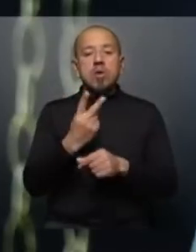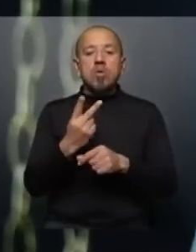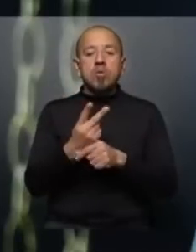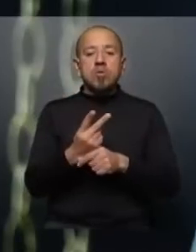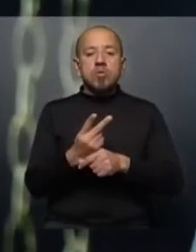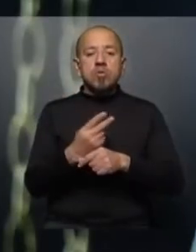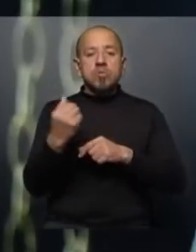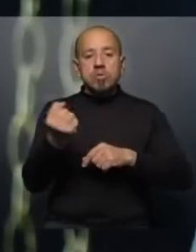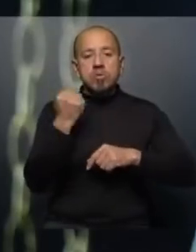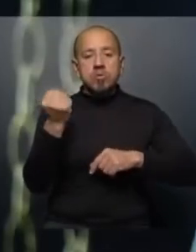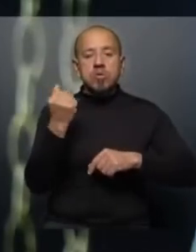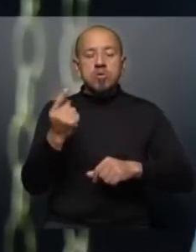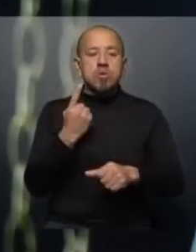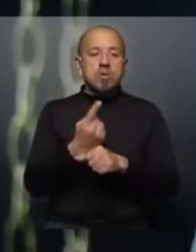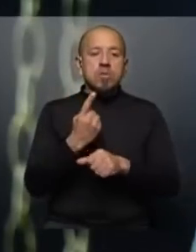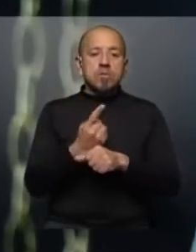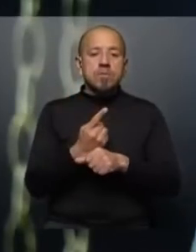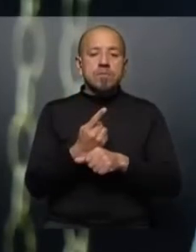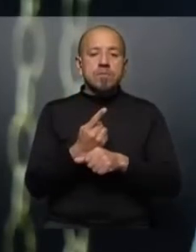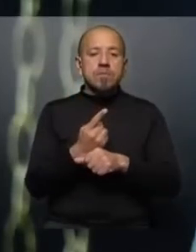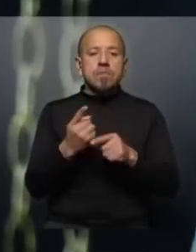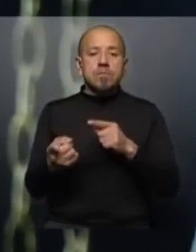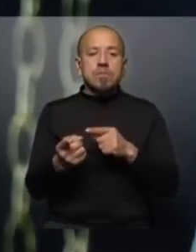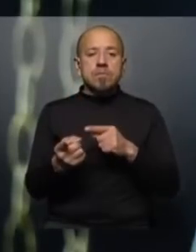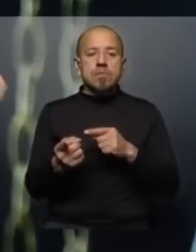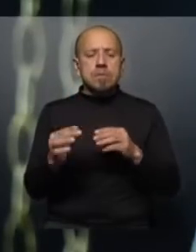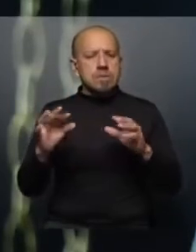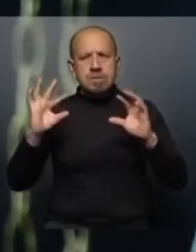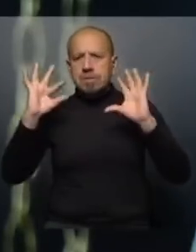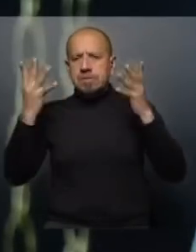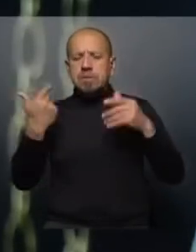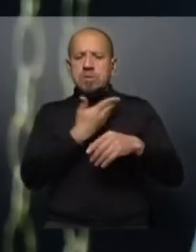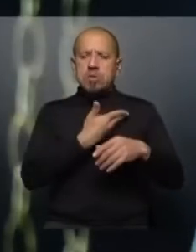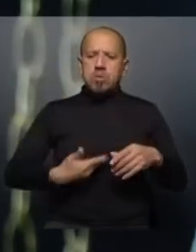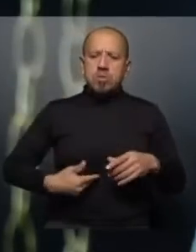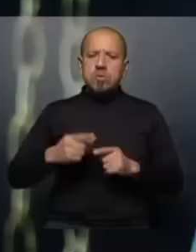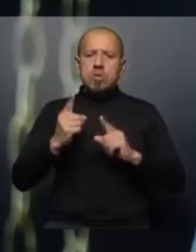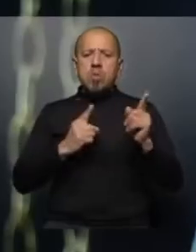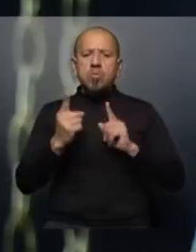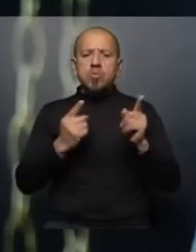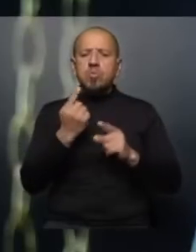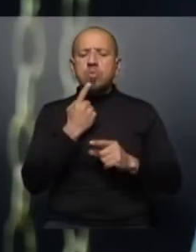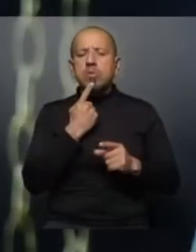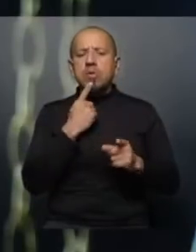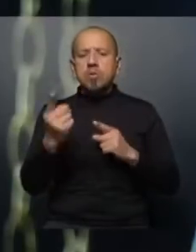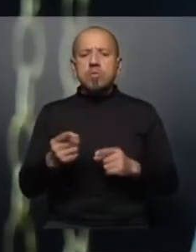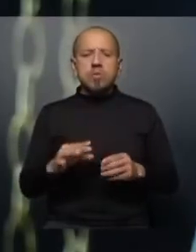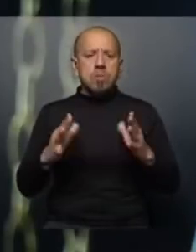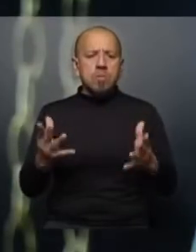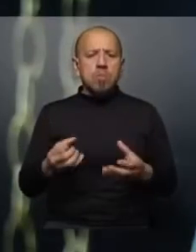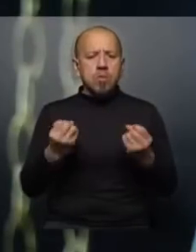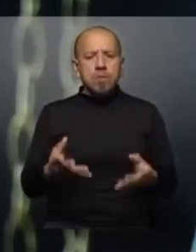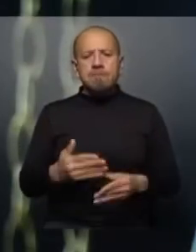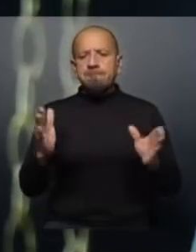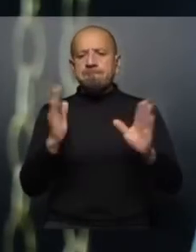fundamentales el primero Esa especie de Furia que tiene el gobierno algunos legisladores del gobierno porque no han